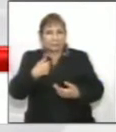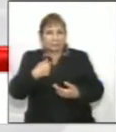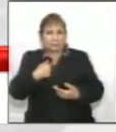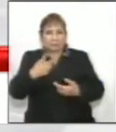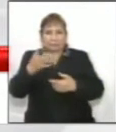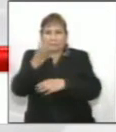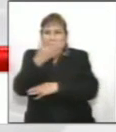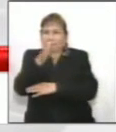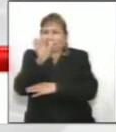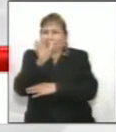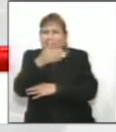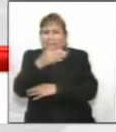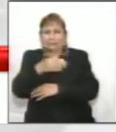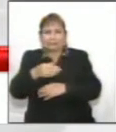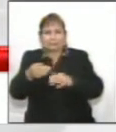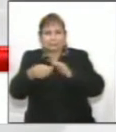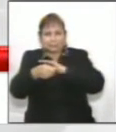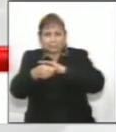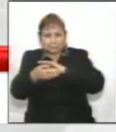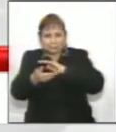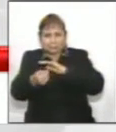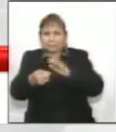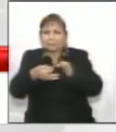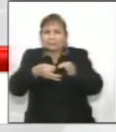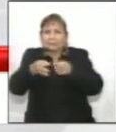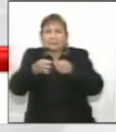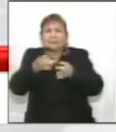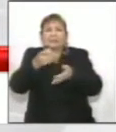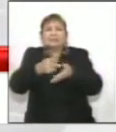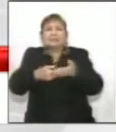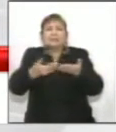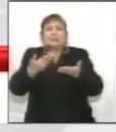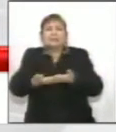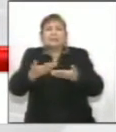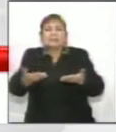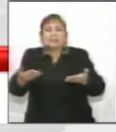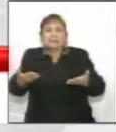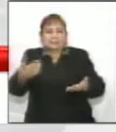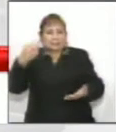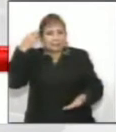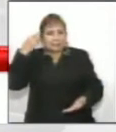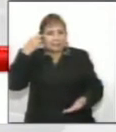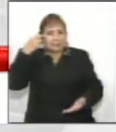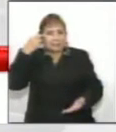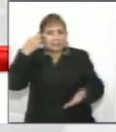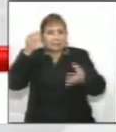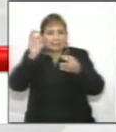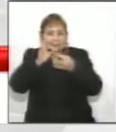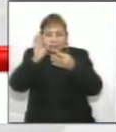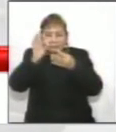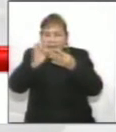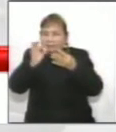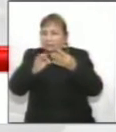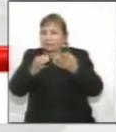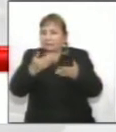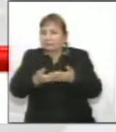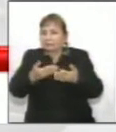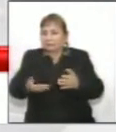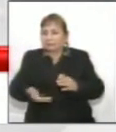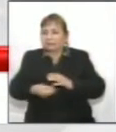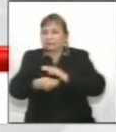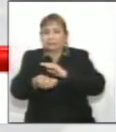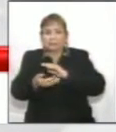abanderados en la lucha contra la corrupción. Explíquenos qué medidas concretas, qué políticas específicas va a implementar para evitar